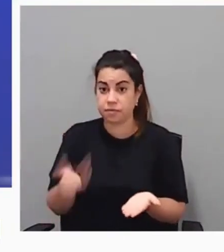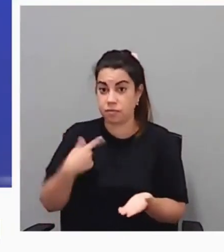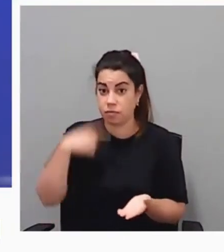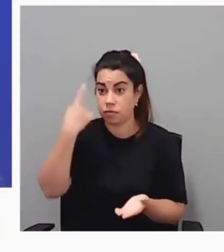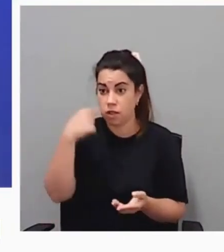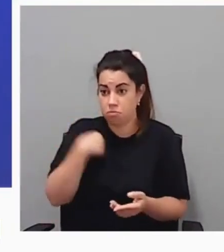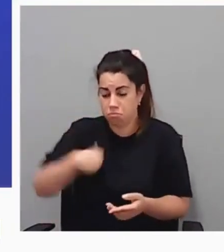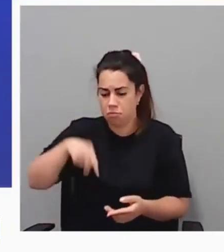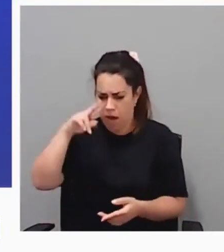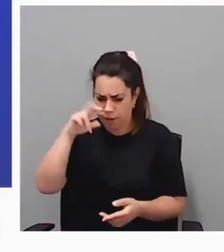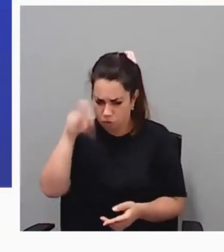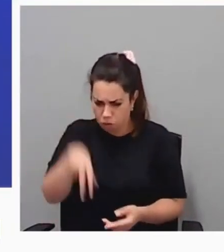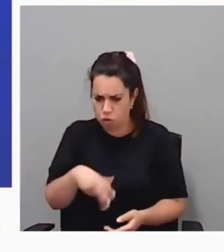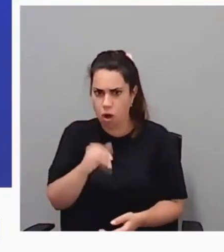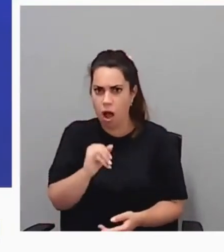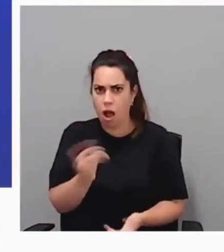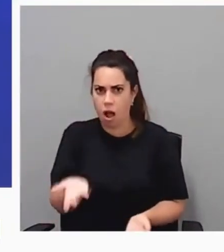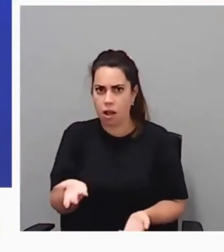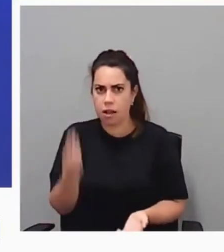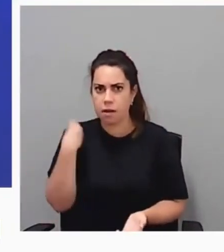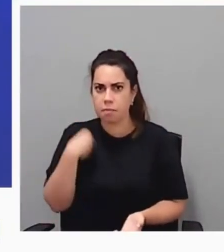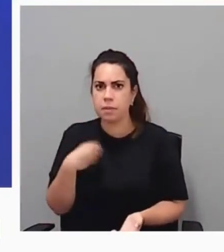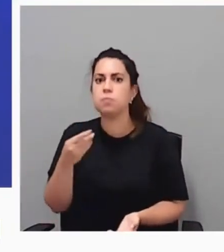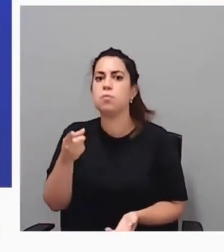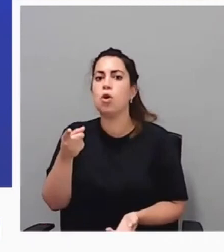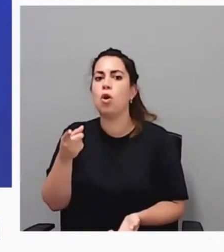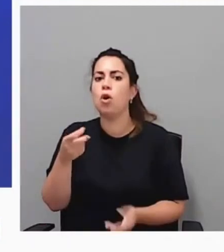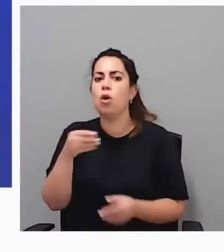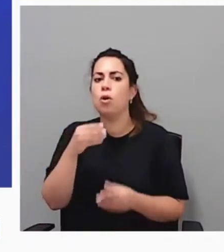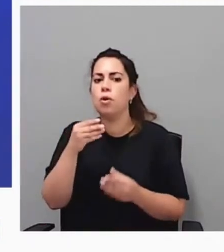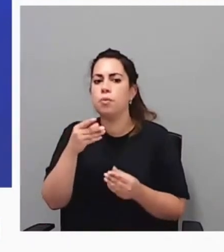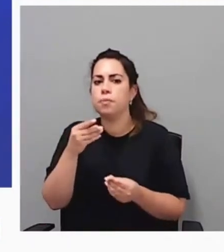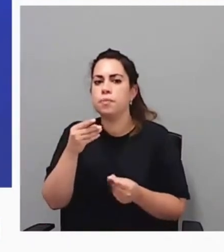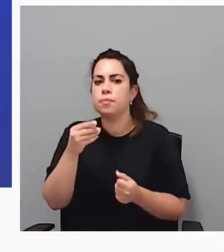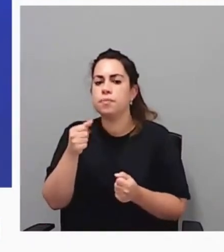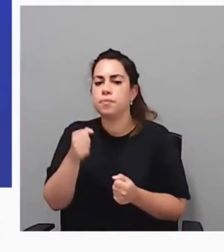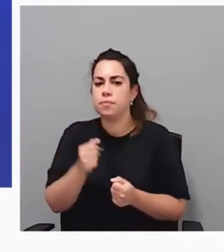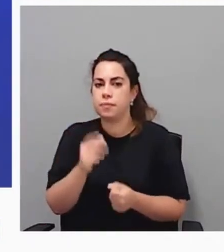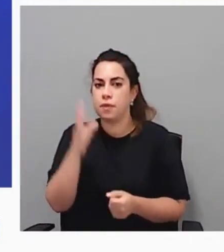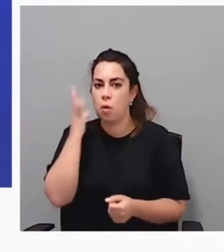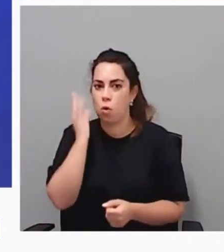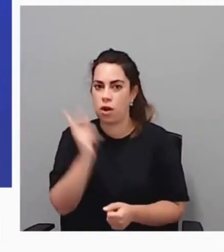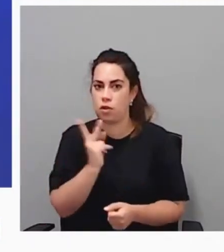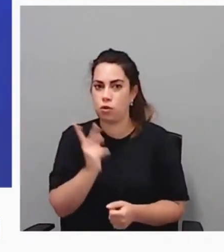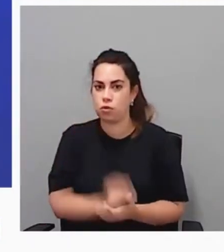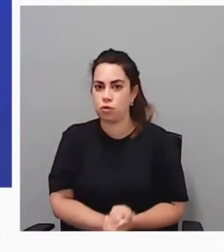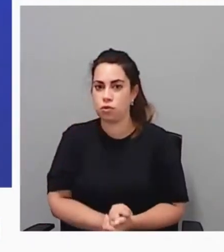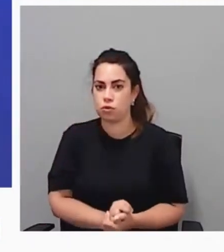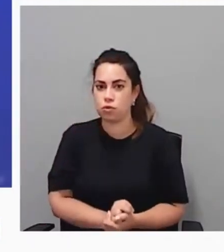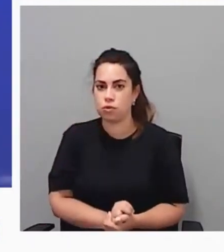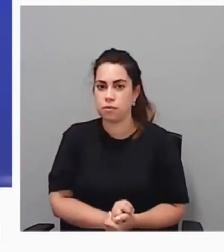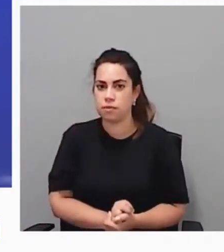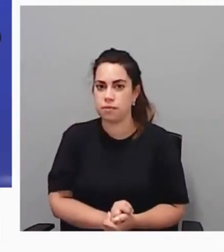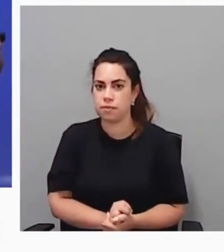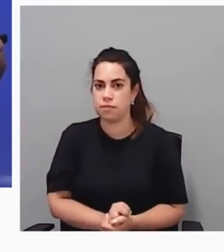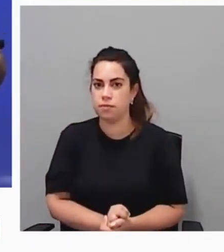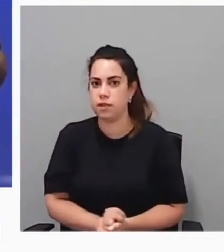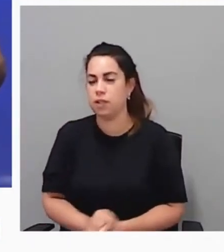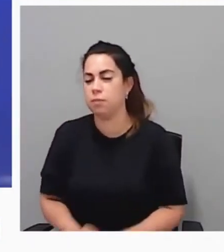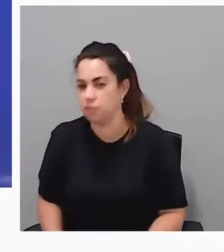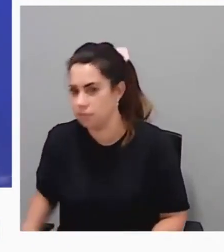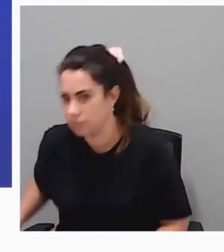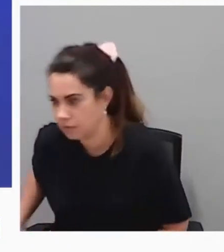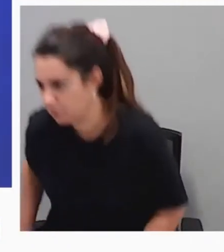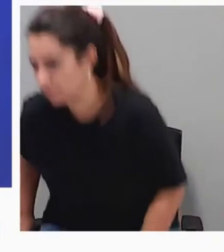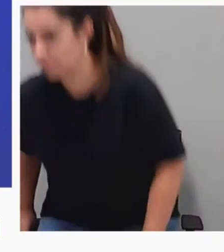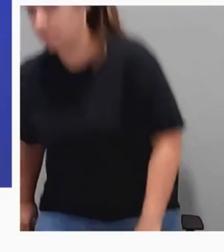razón. Esta fue la historia de Katalin Karikó y también de Özlem Türeci, Ugur Sahin, y en mucha medida también de Sarah